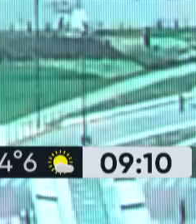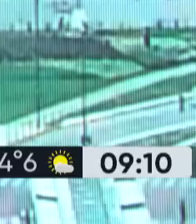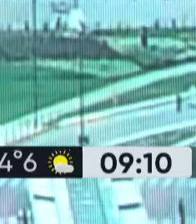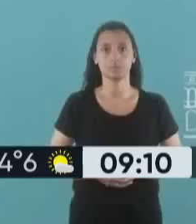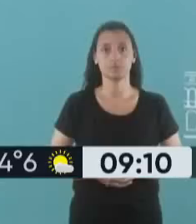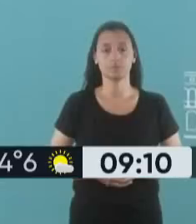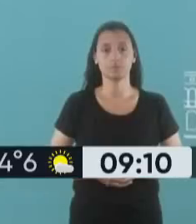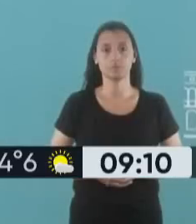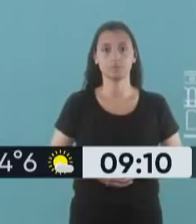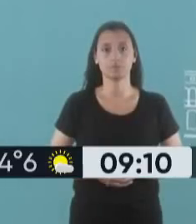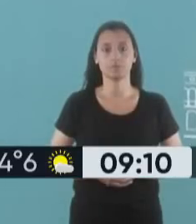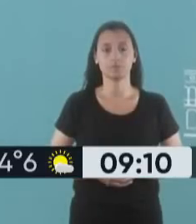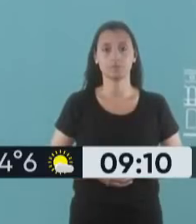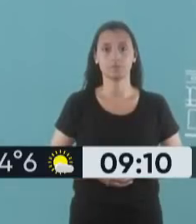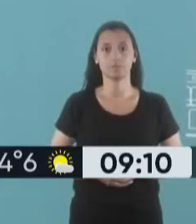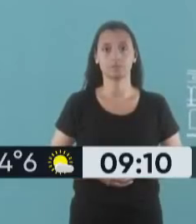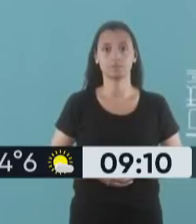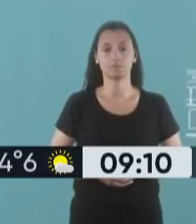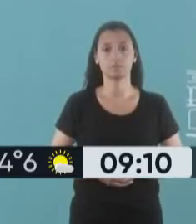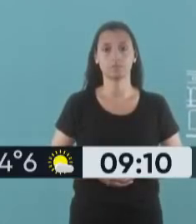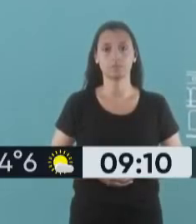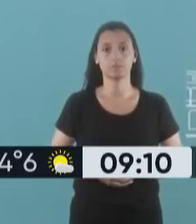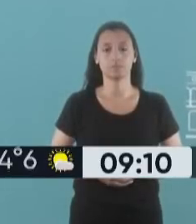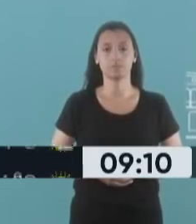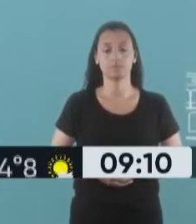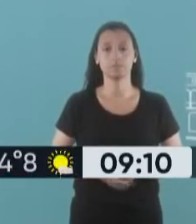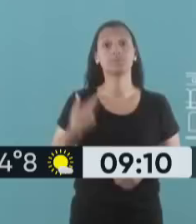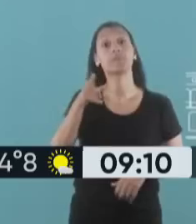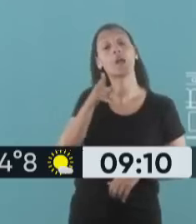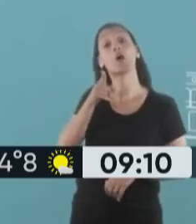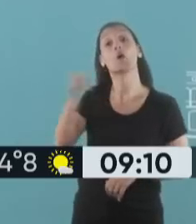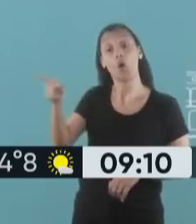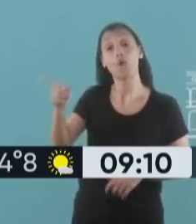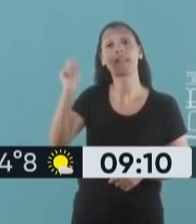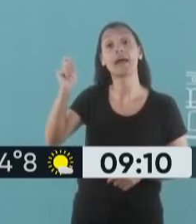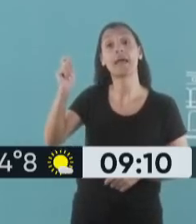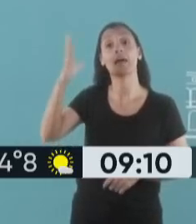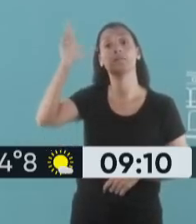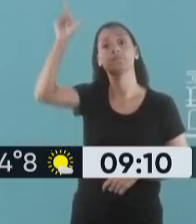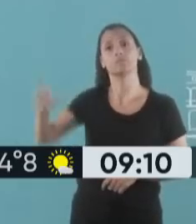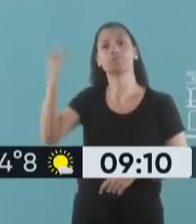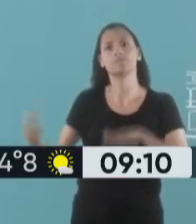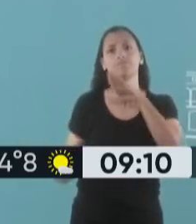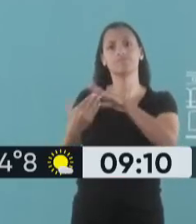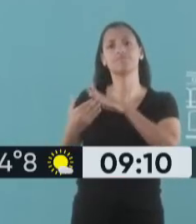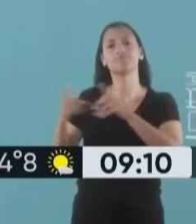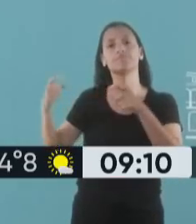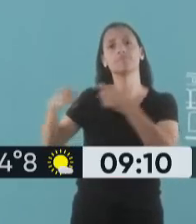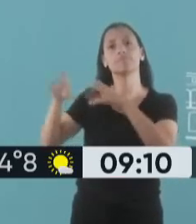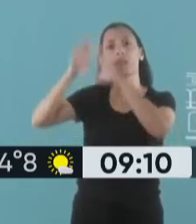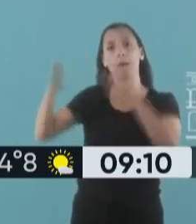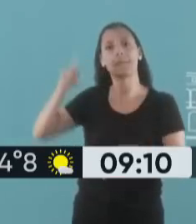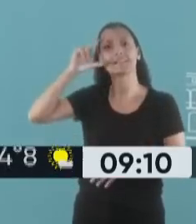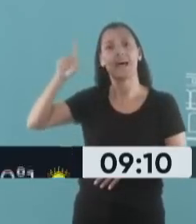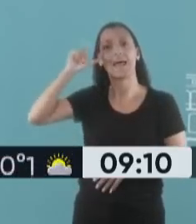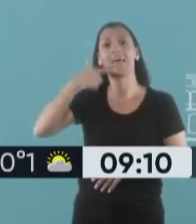Casa de Gobierno. La portavoz Hoy mismo, en las próximas horas, una denuncia penal contra el gerente general de la empresa Edesur